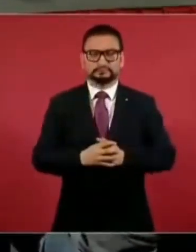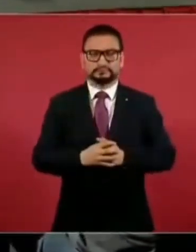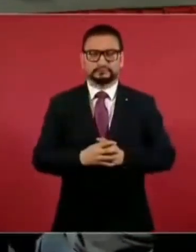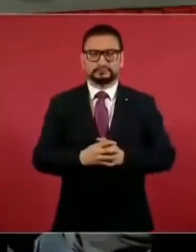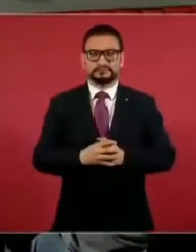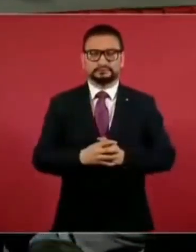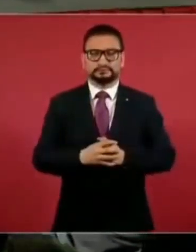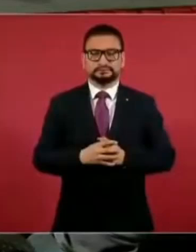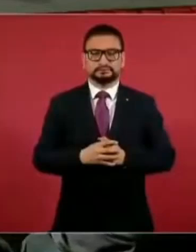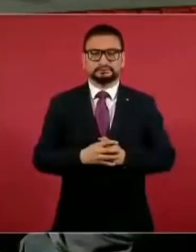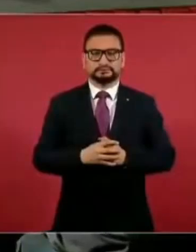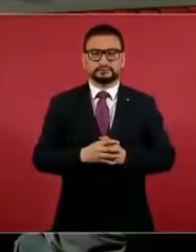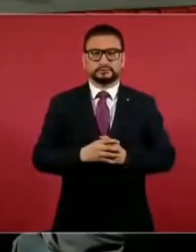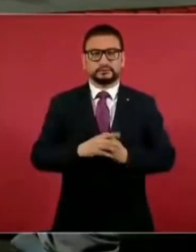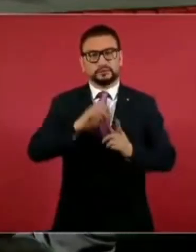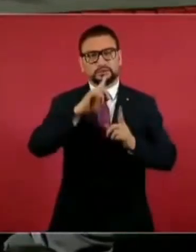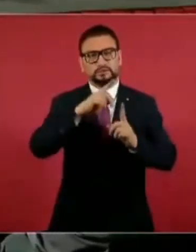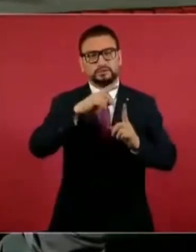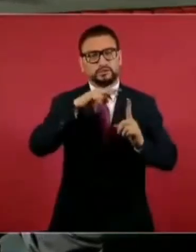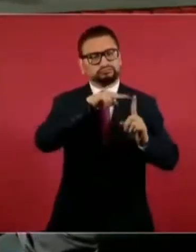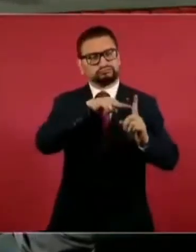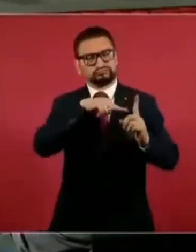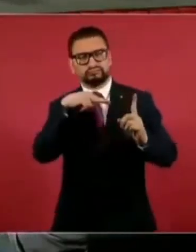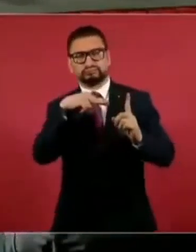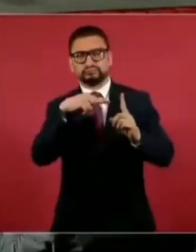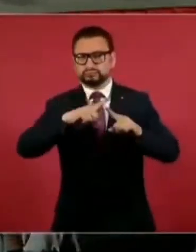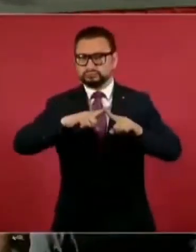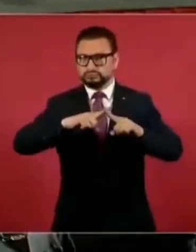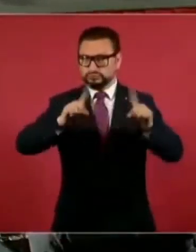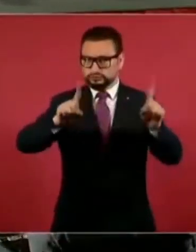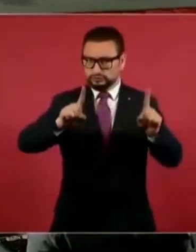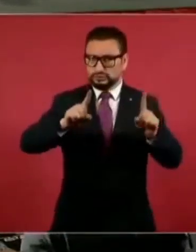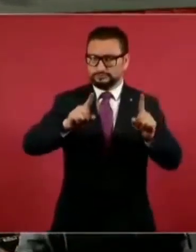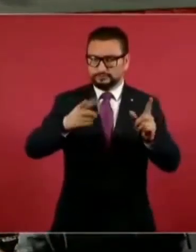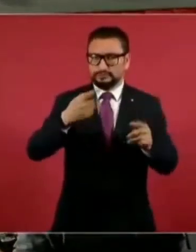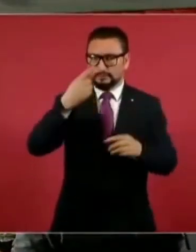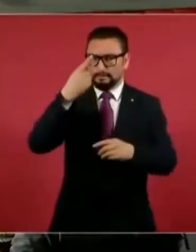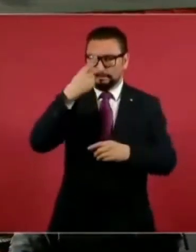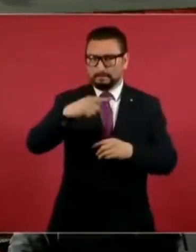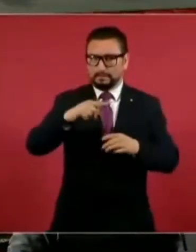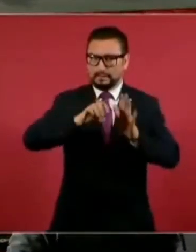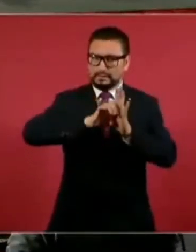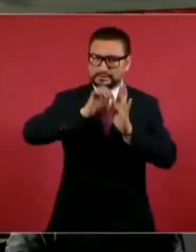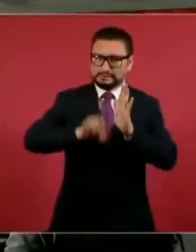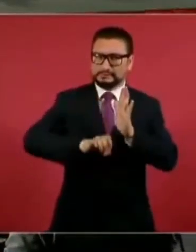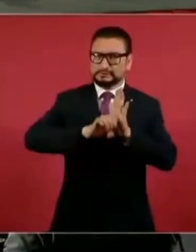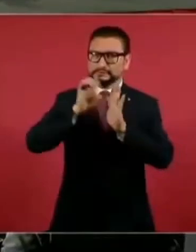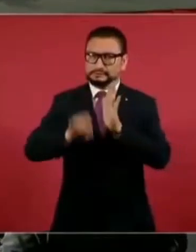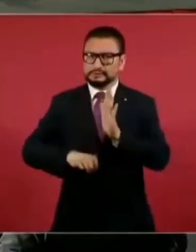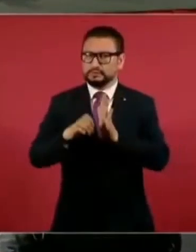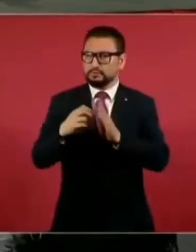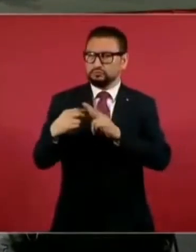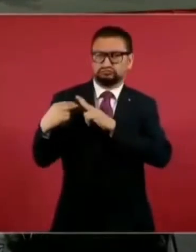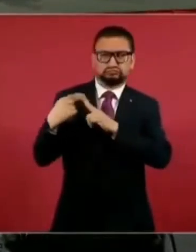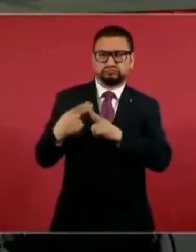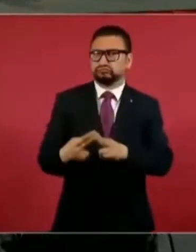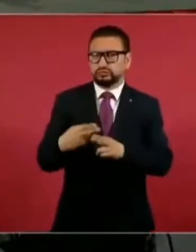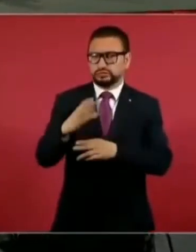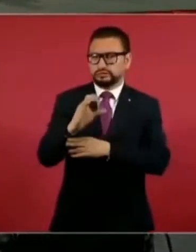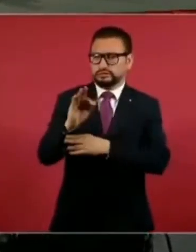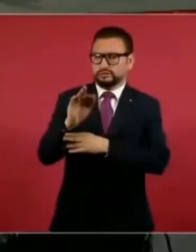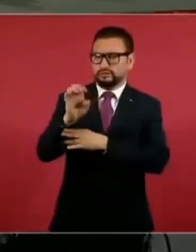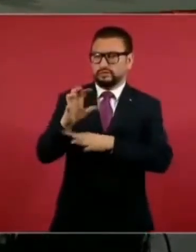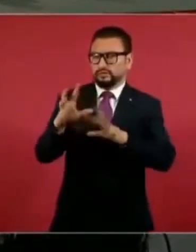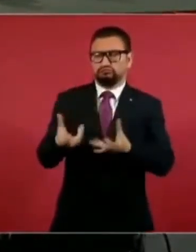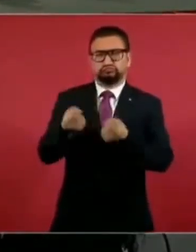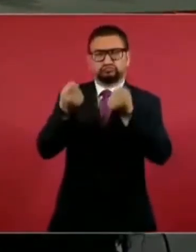un enfoque distinto para poder ejemplificar cómo es que se ha hecho este esfuerzo de rescate de la Comisión